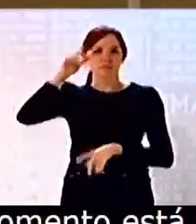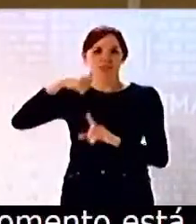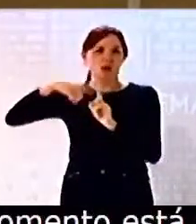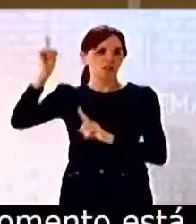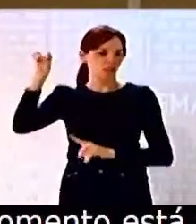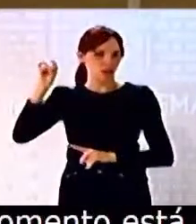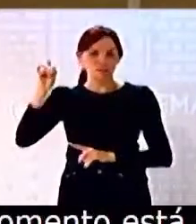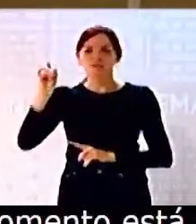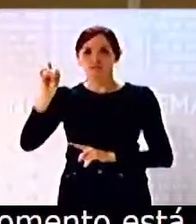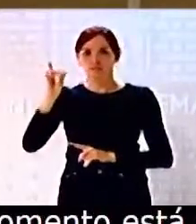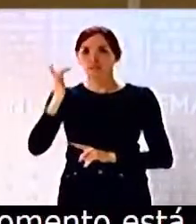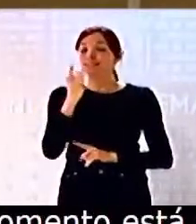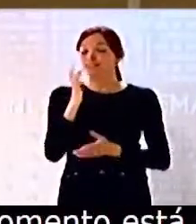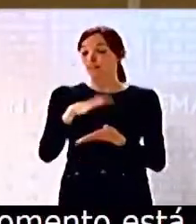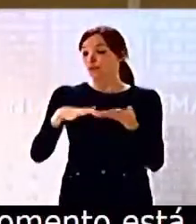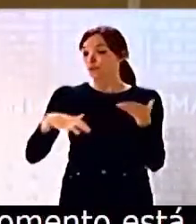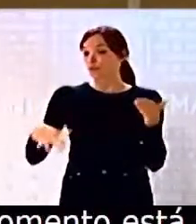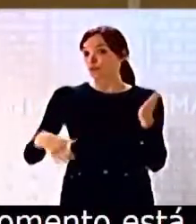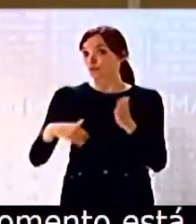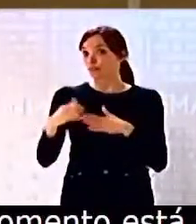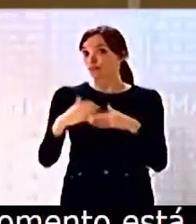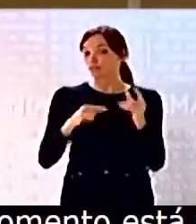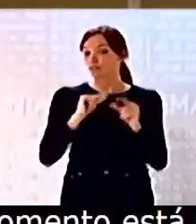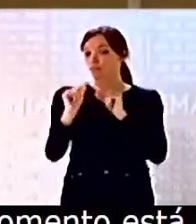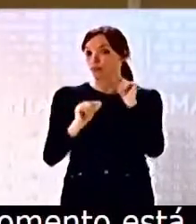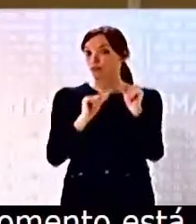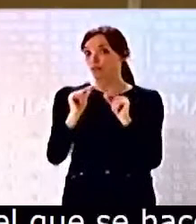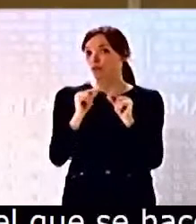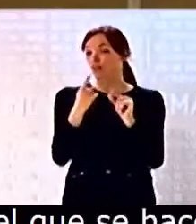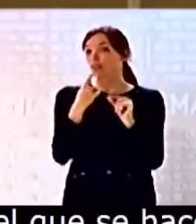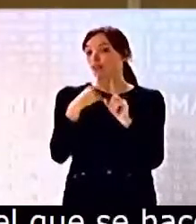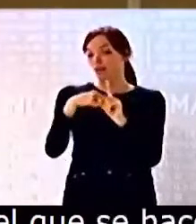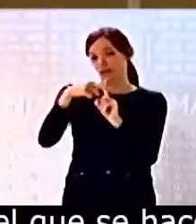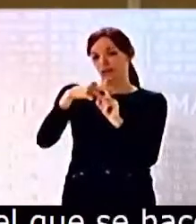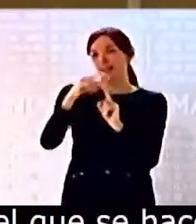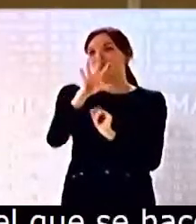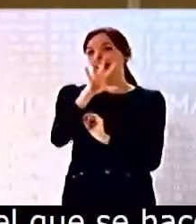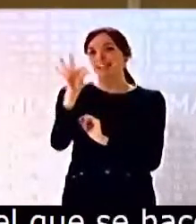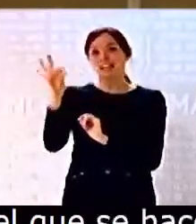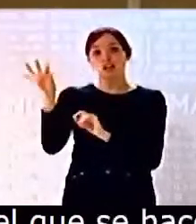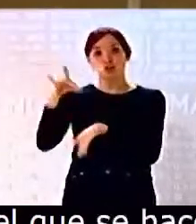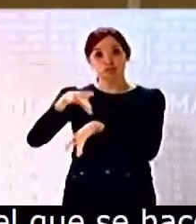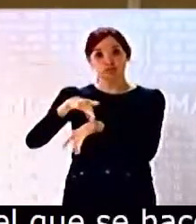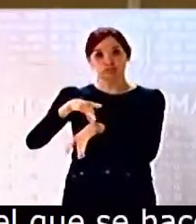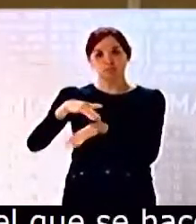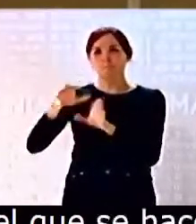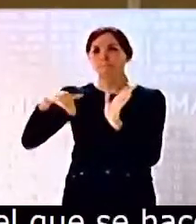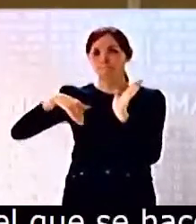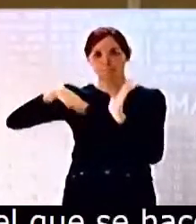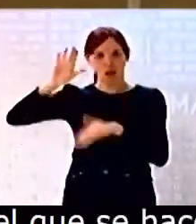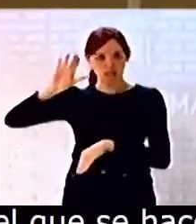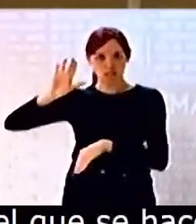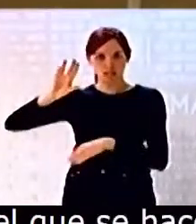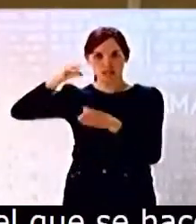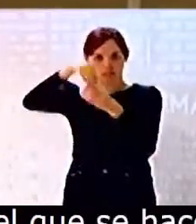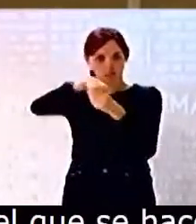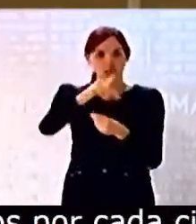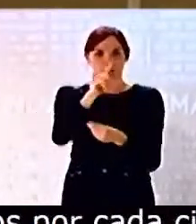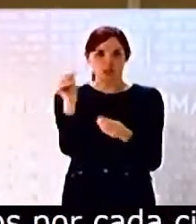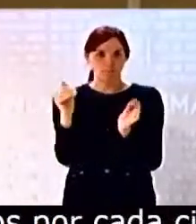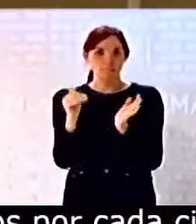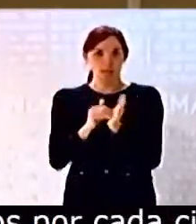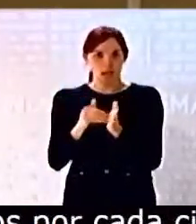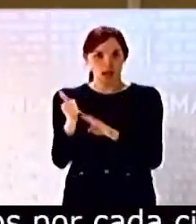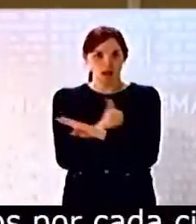momento en el que se hace el informe epidemiológico está por encima de los 500 casos por 100.000 habitantes y, por